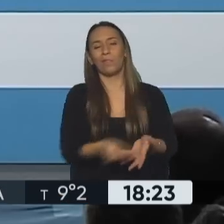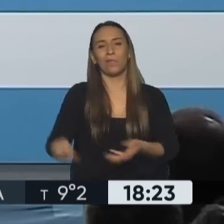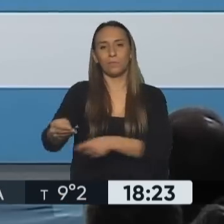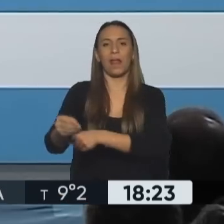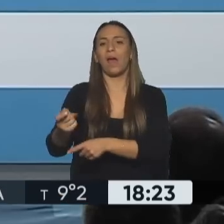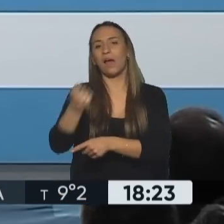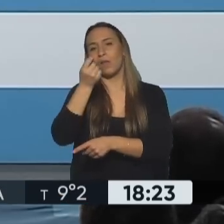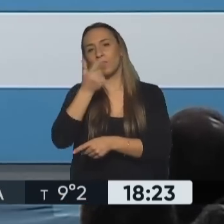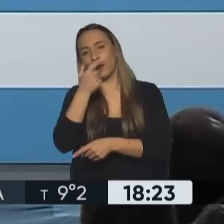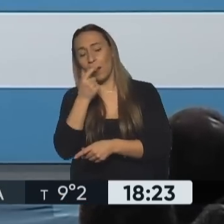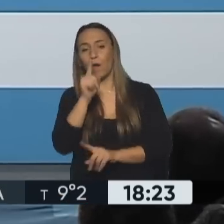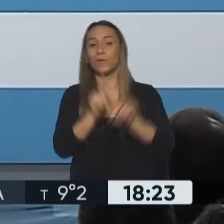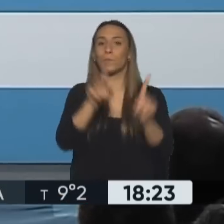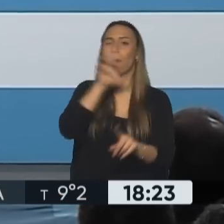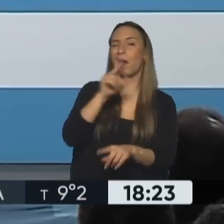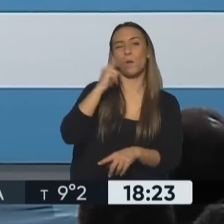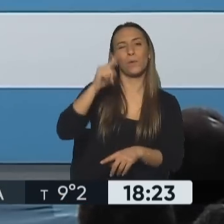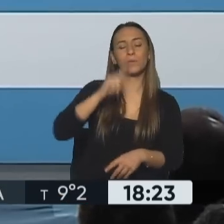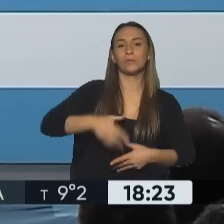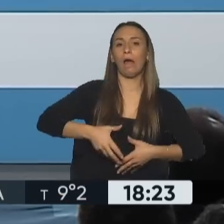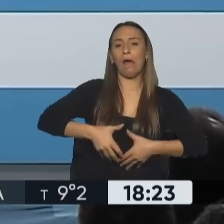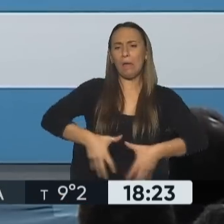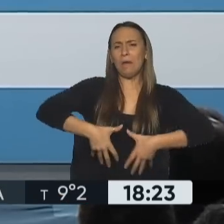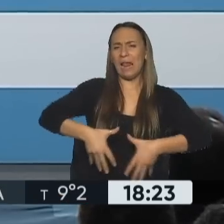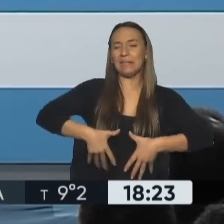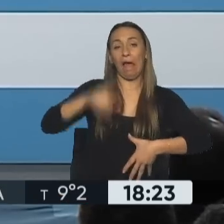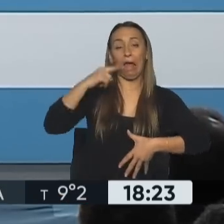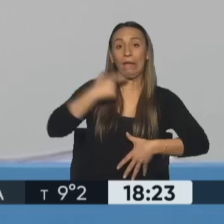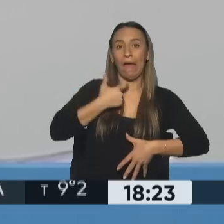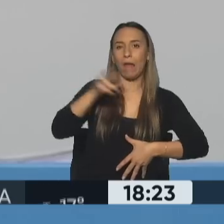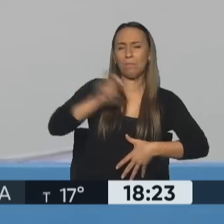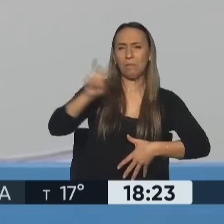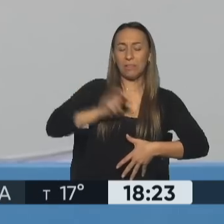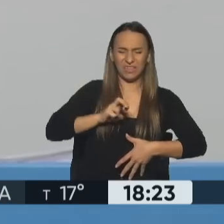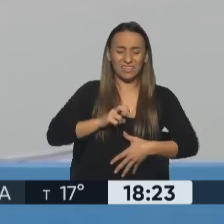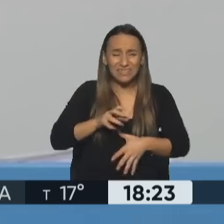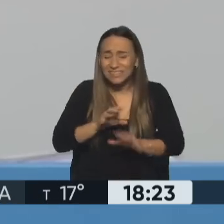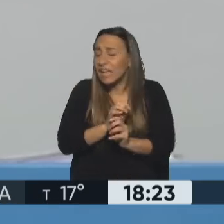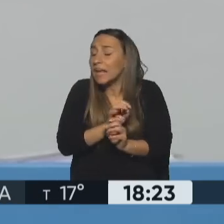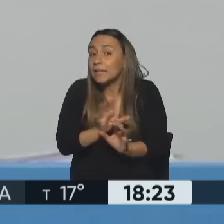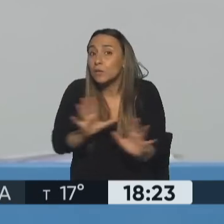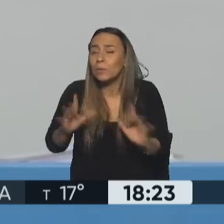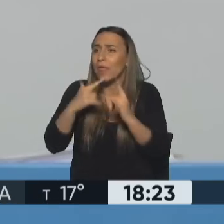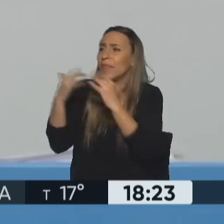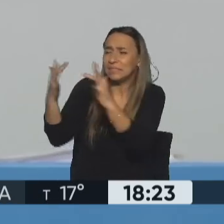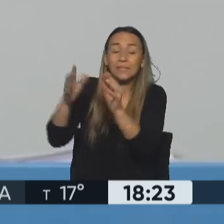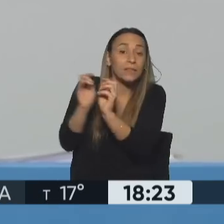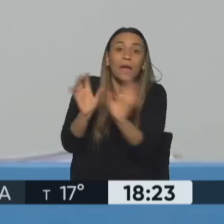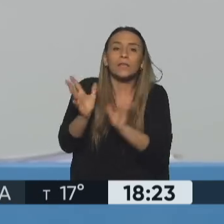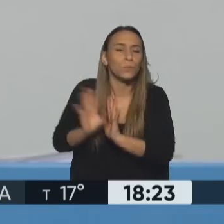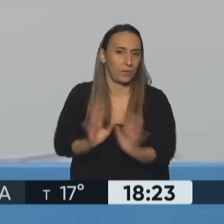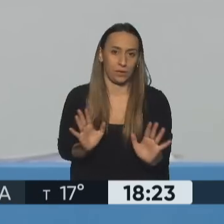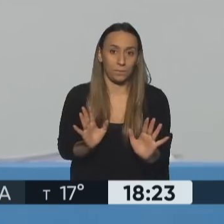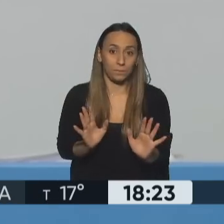embarazaban para cobrar la asignación universal por hijo. Las cosas que hemos tenido que escuchar. Pero digo que el